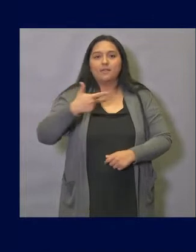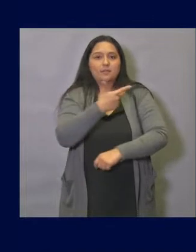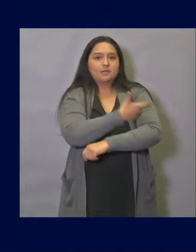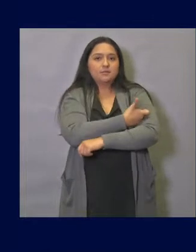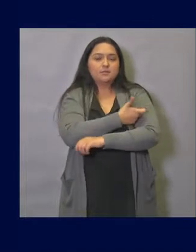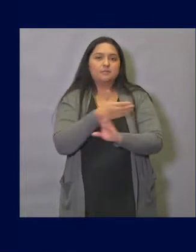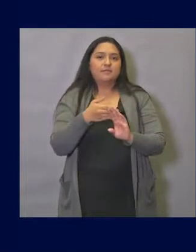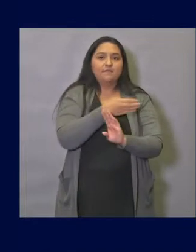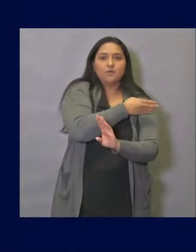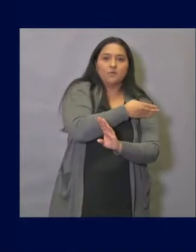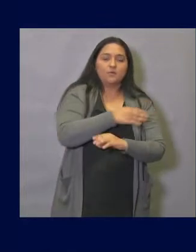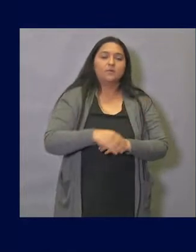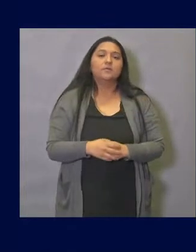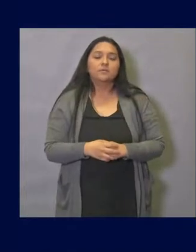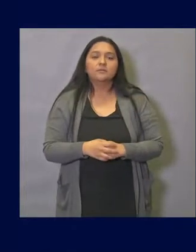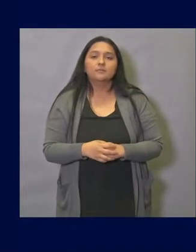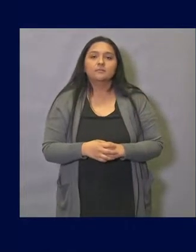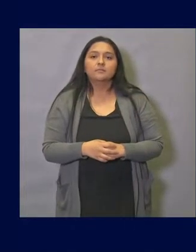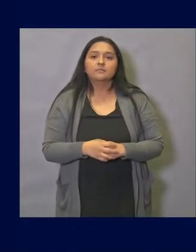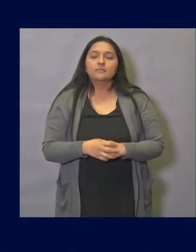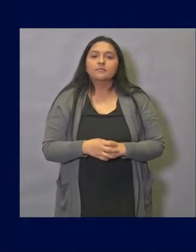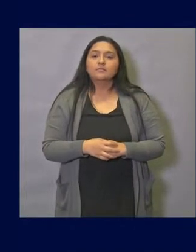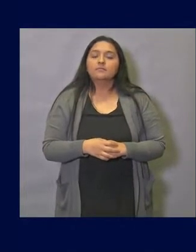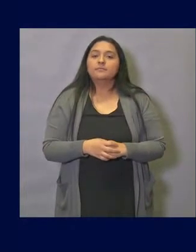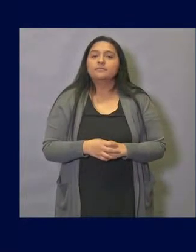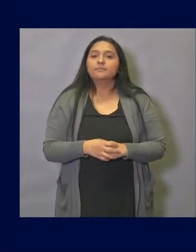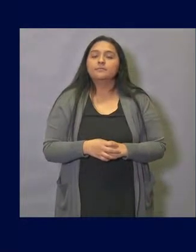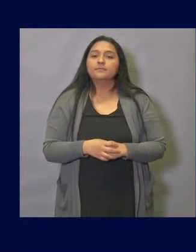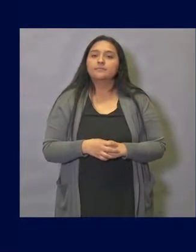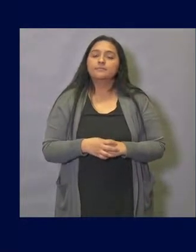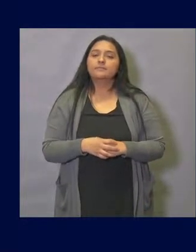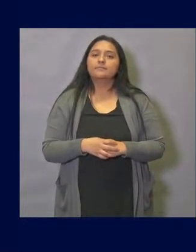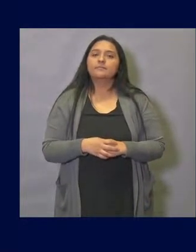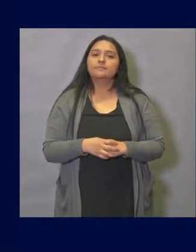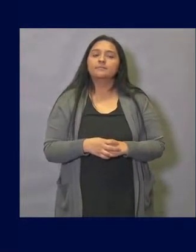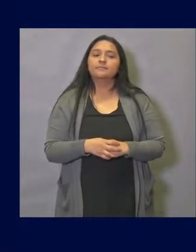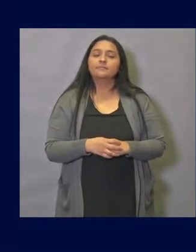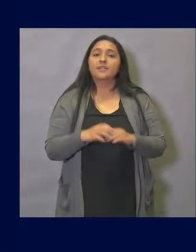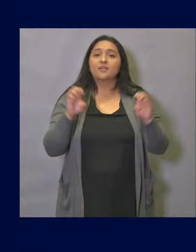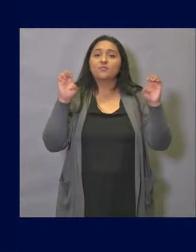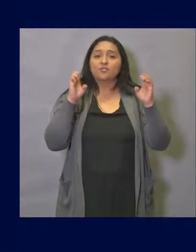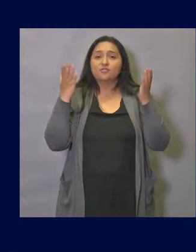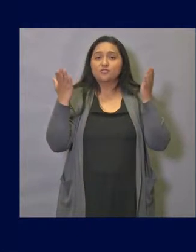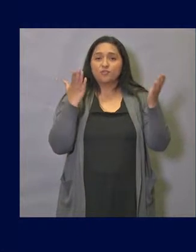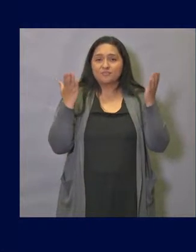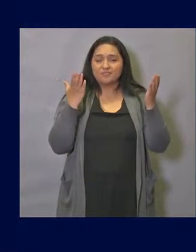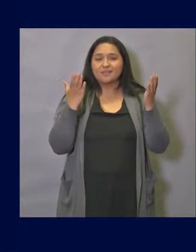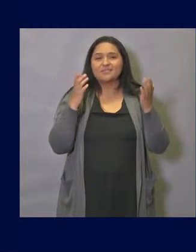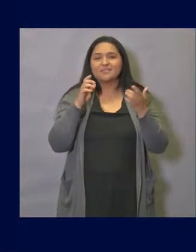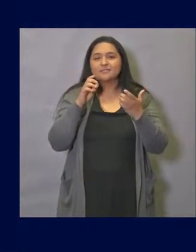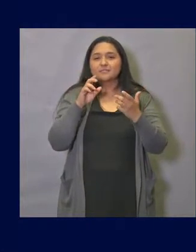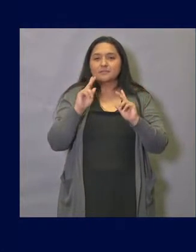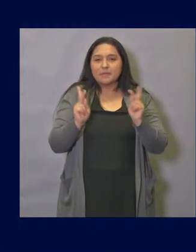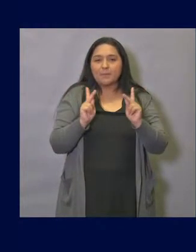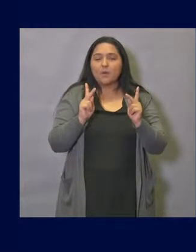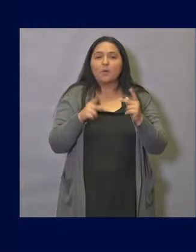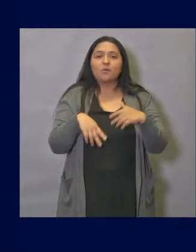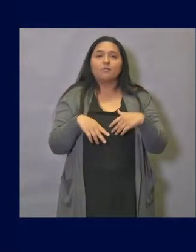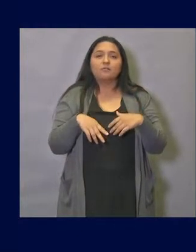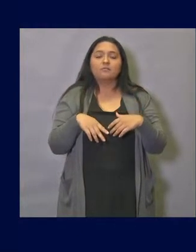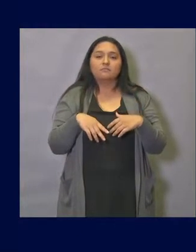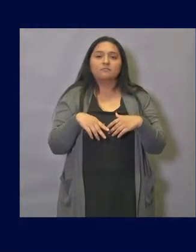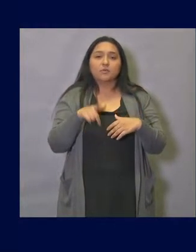previamente. Las personas específicas del servicio de emergencia, incluido el personal de la corte